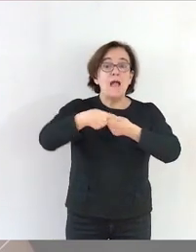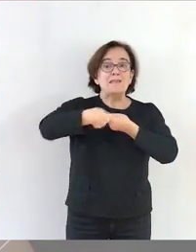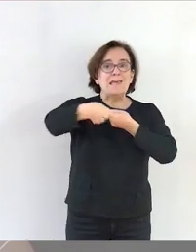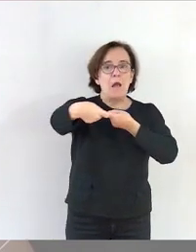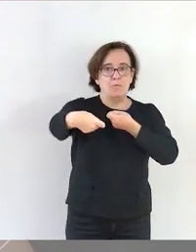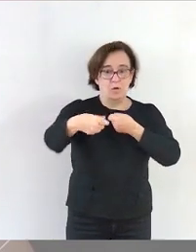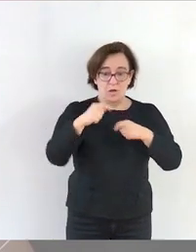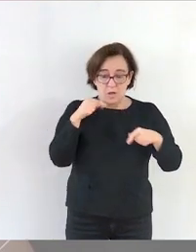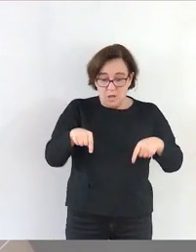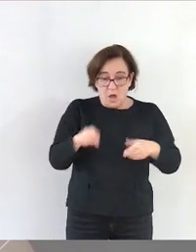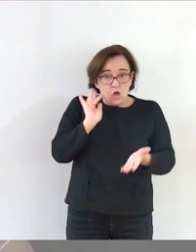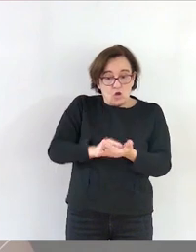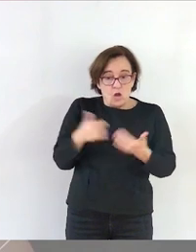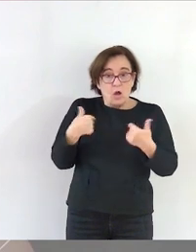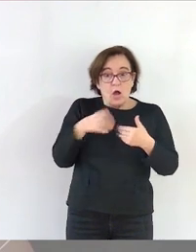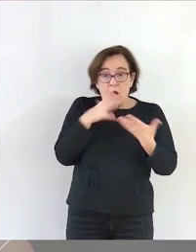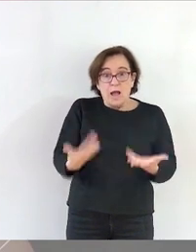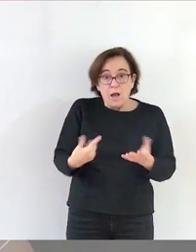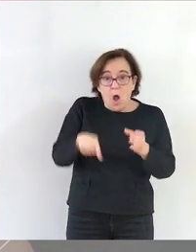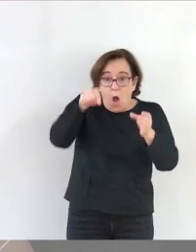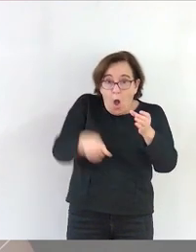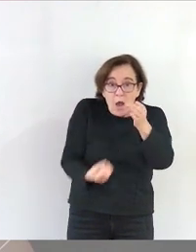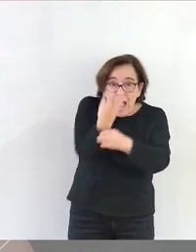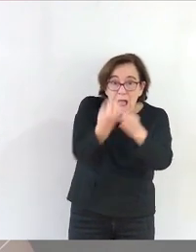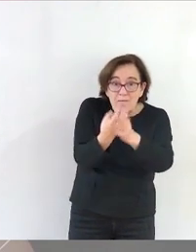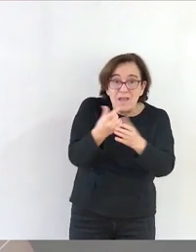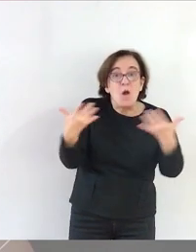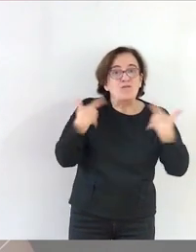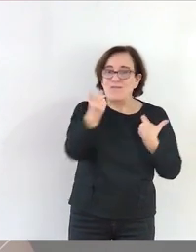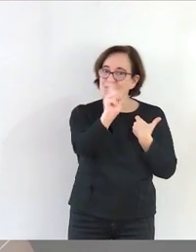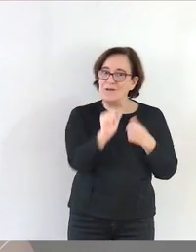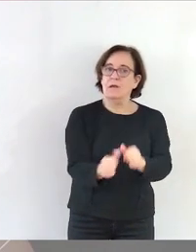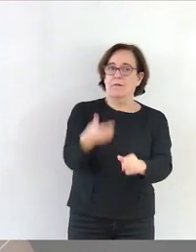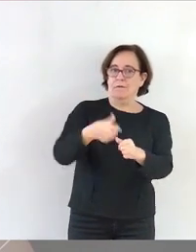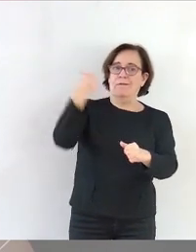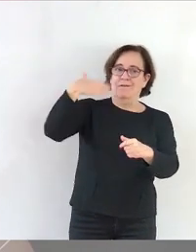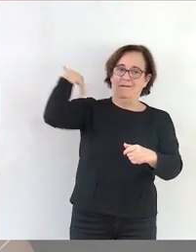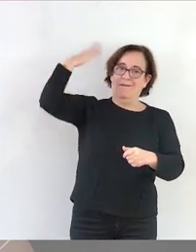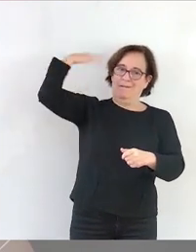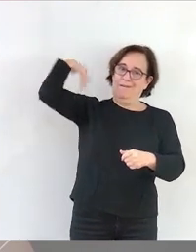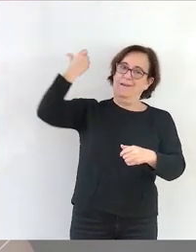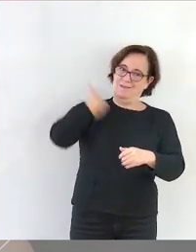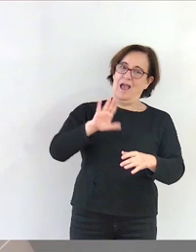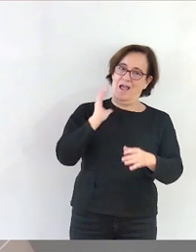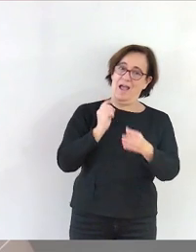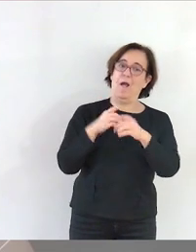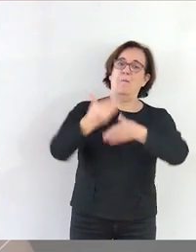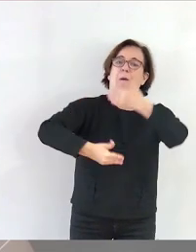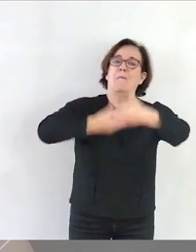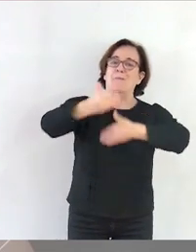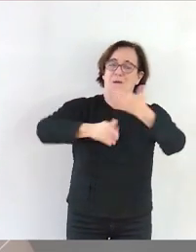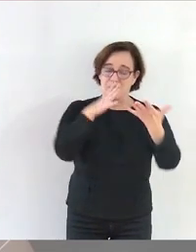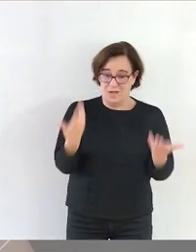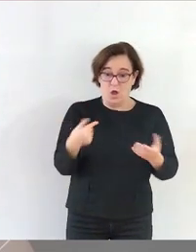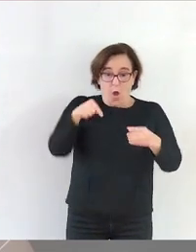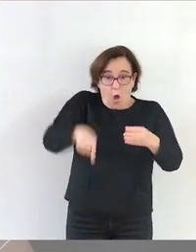sufriendo hoy no es consecuencia de lo que estamos emitiendo hoy sino de lo que emitimos décadas atrás de la misma manera que lo que